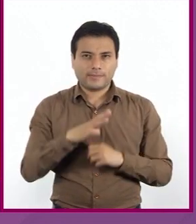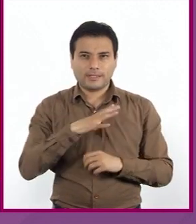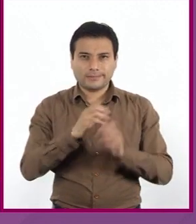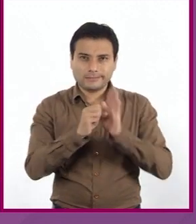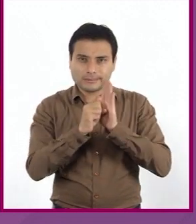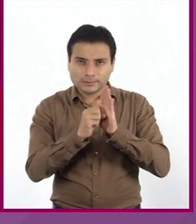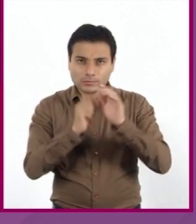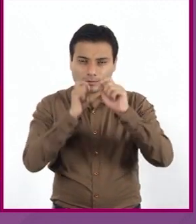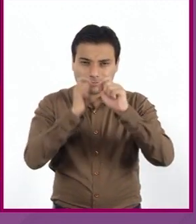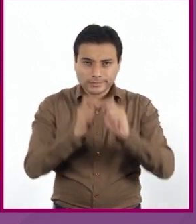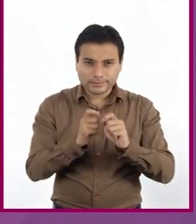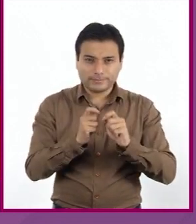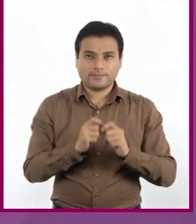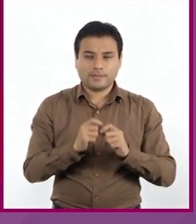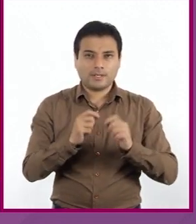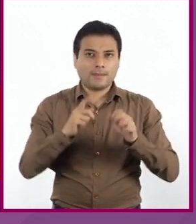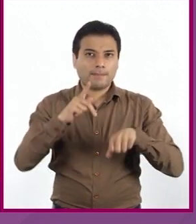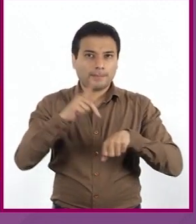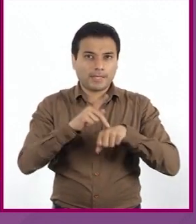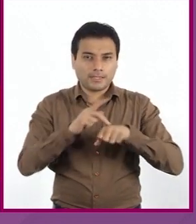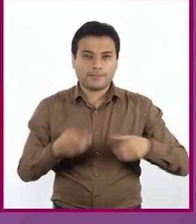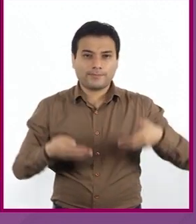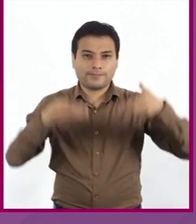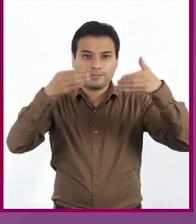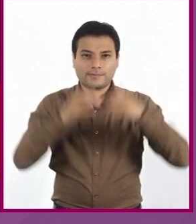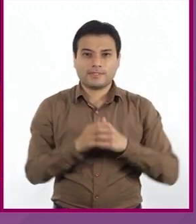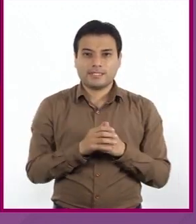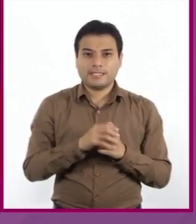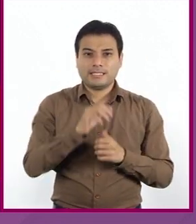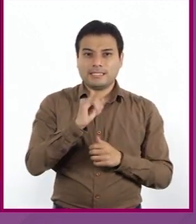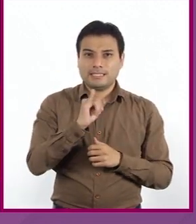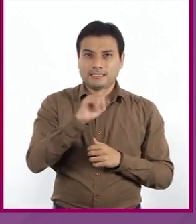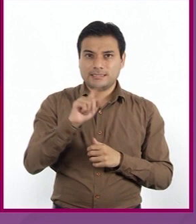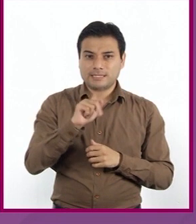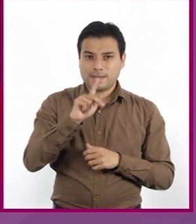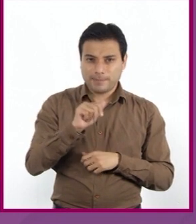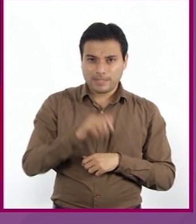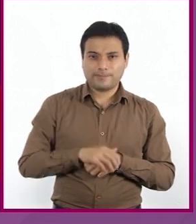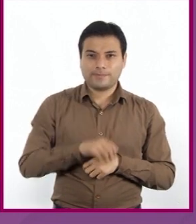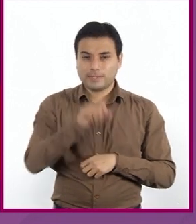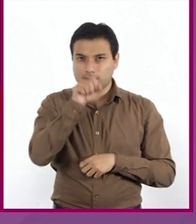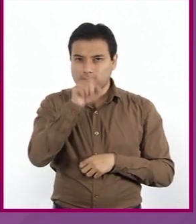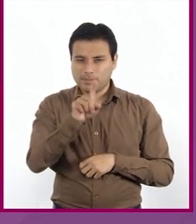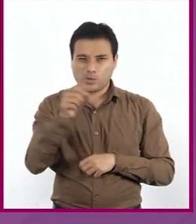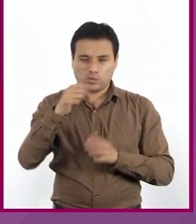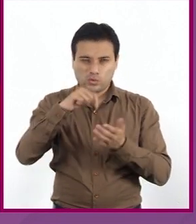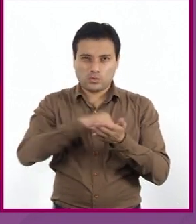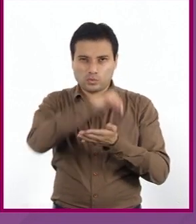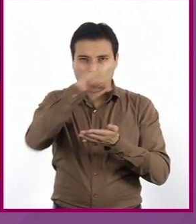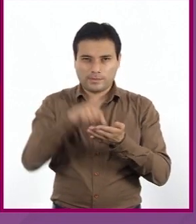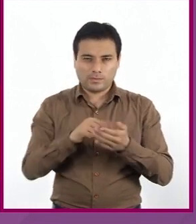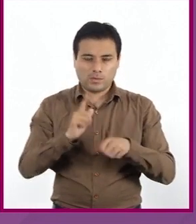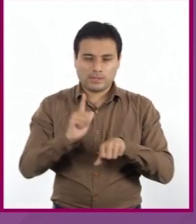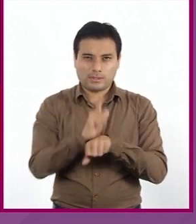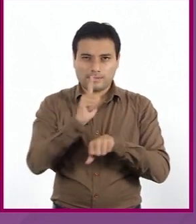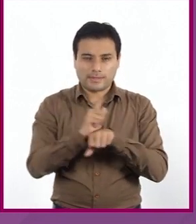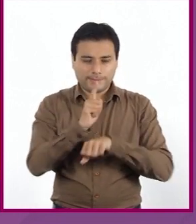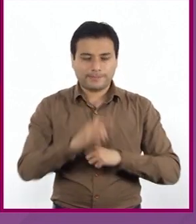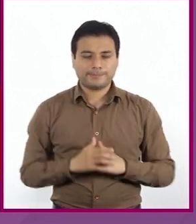las estelas de Izapa o en los monumentos de la zona de Tac, Alic, Af-Aj, en Guatemala.